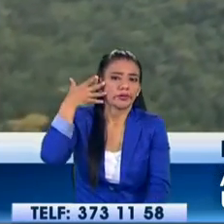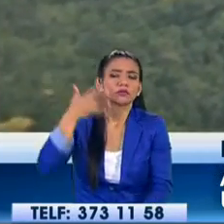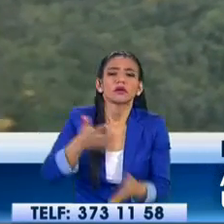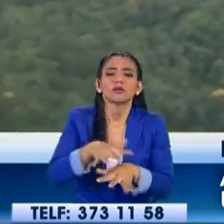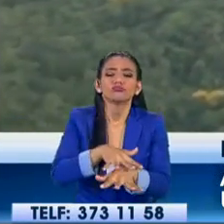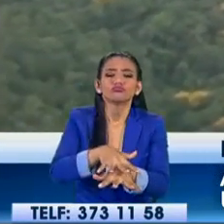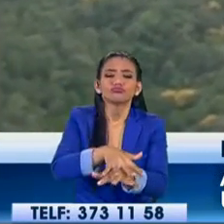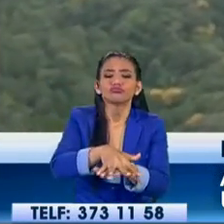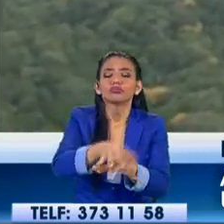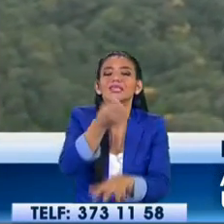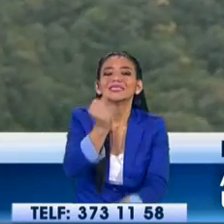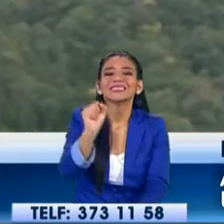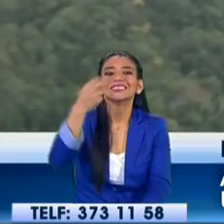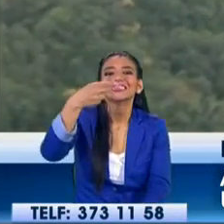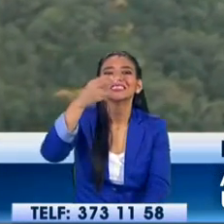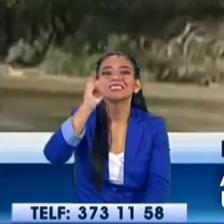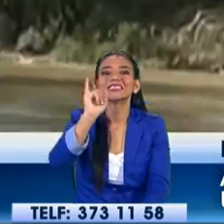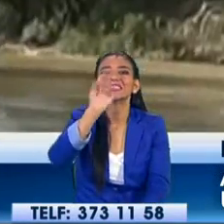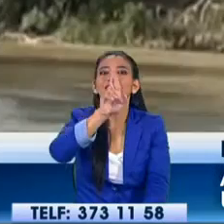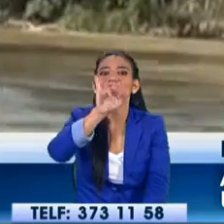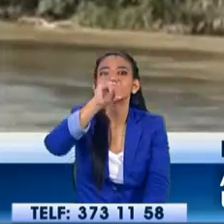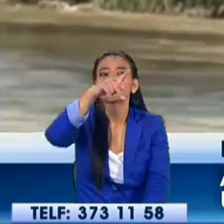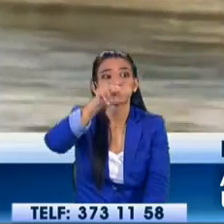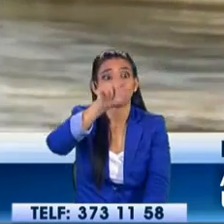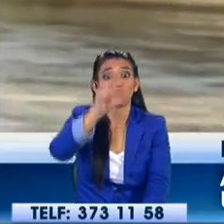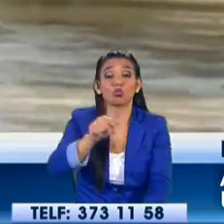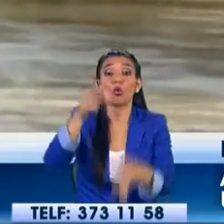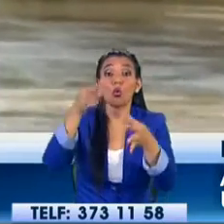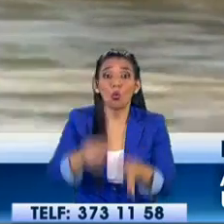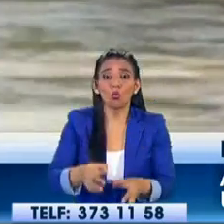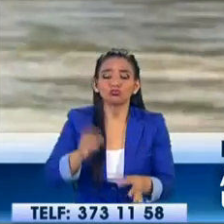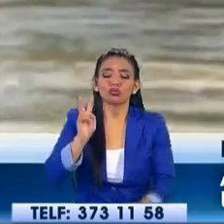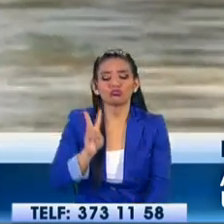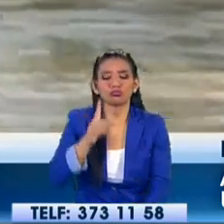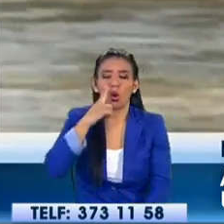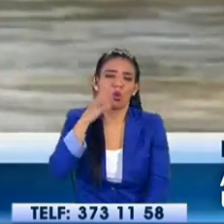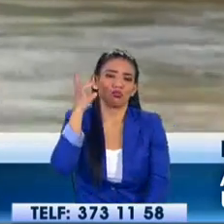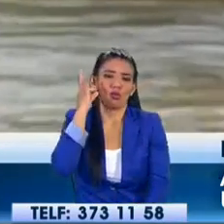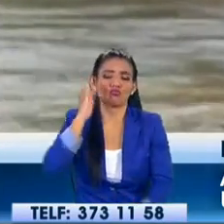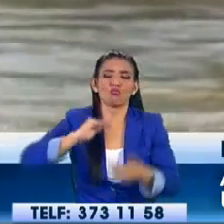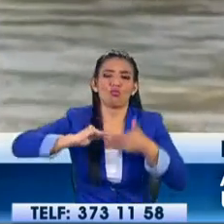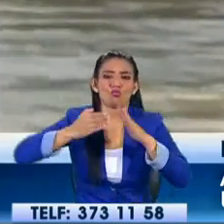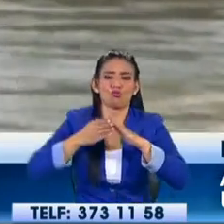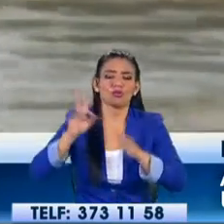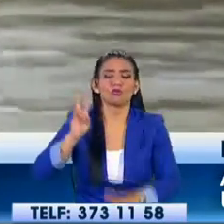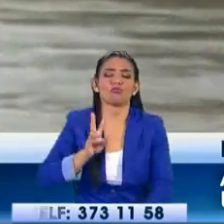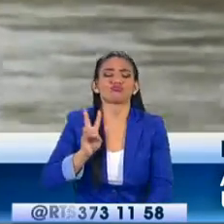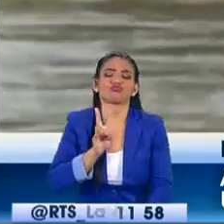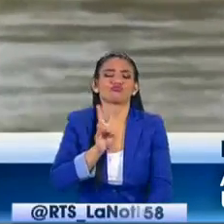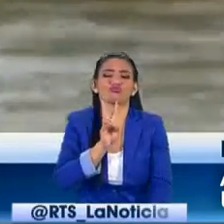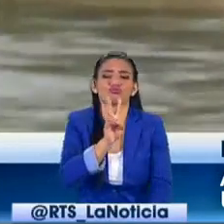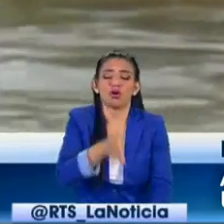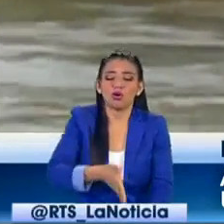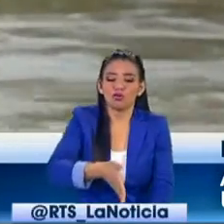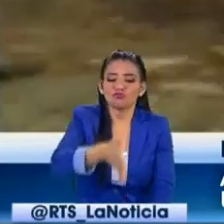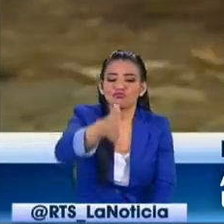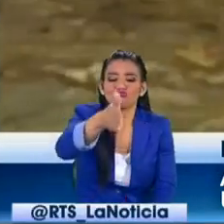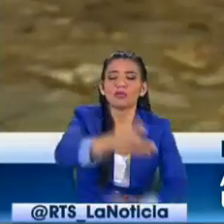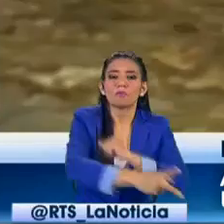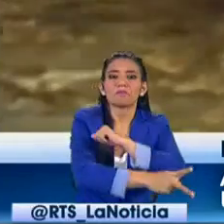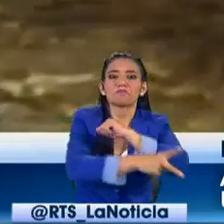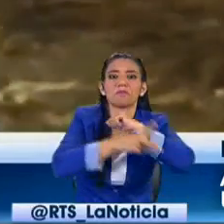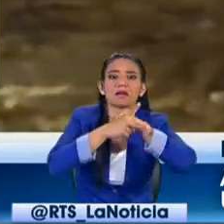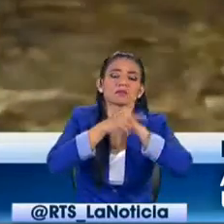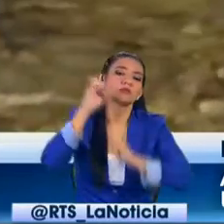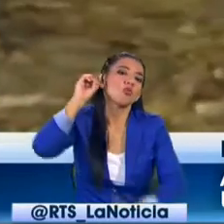río Xiripuno cuando una pareja de huauranis retornaban a su casa en la comunidad de Bameno, en el límite entre Pastaza y Oletana, dejando